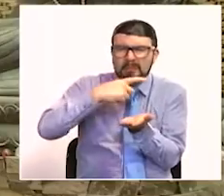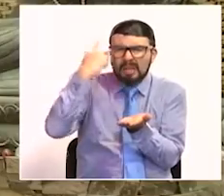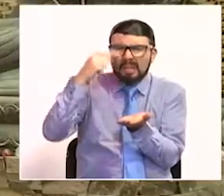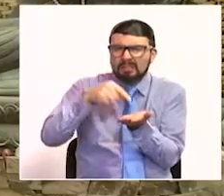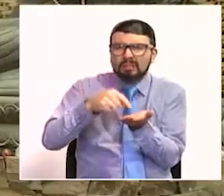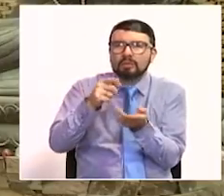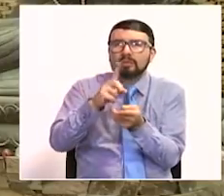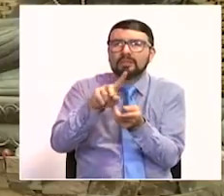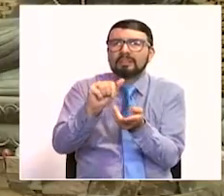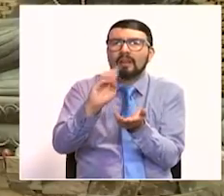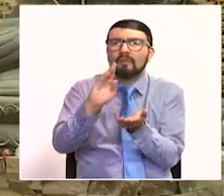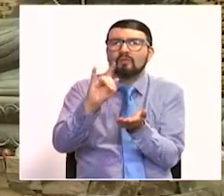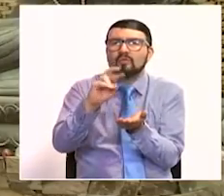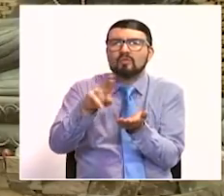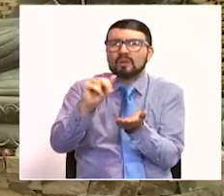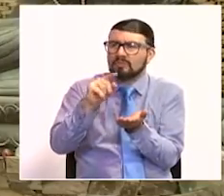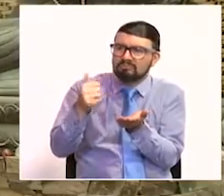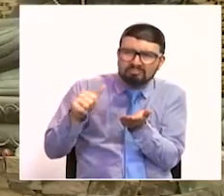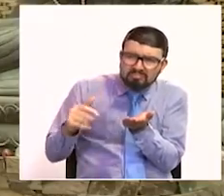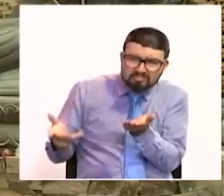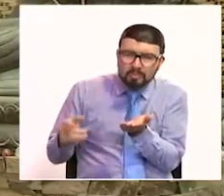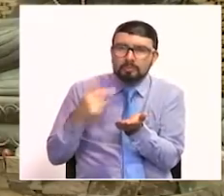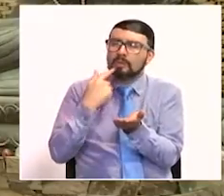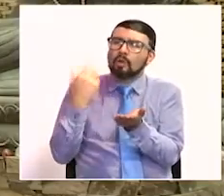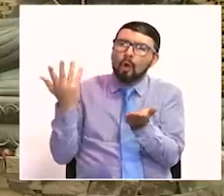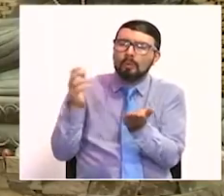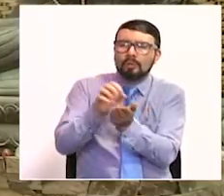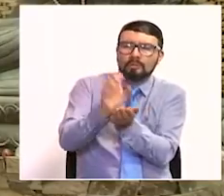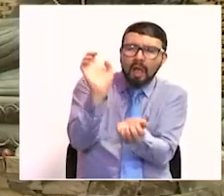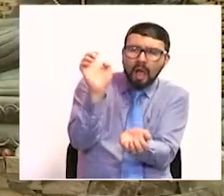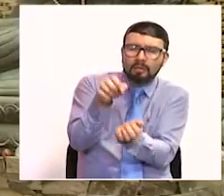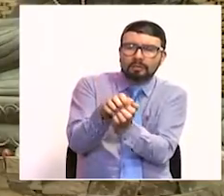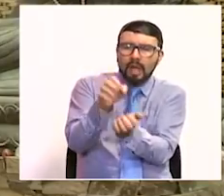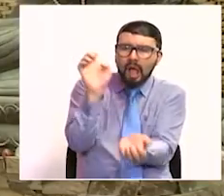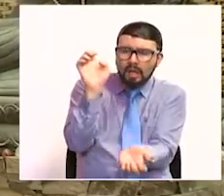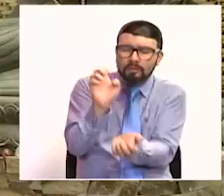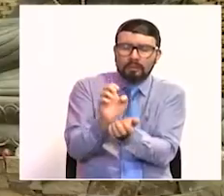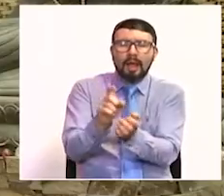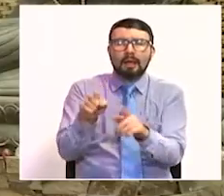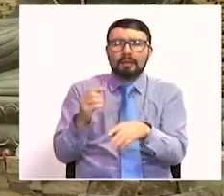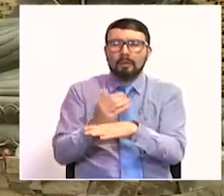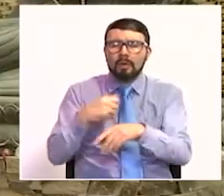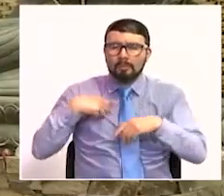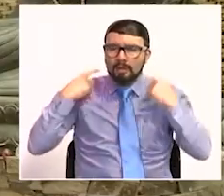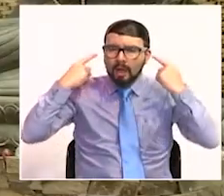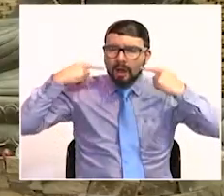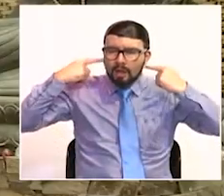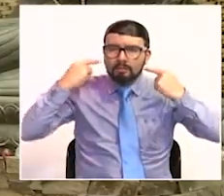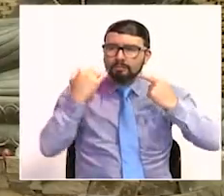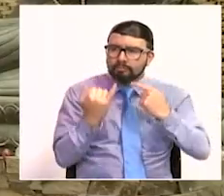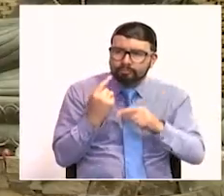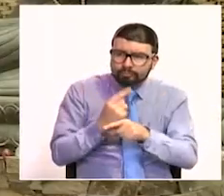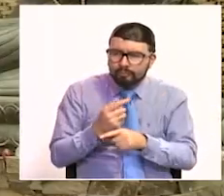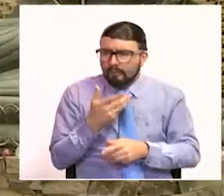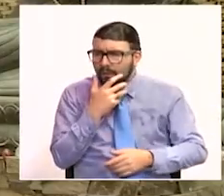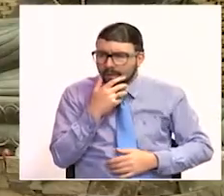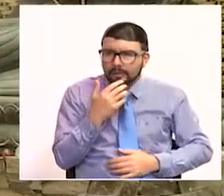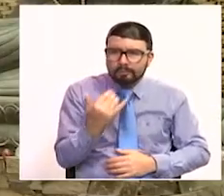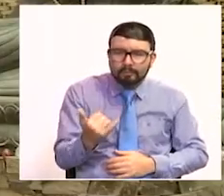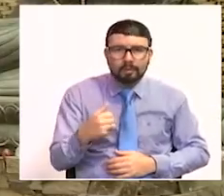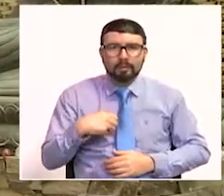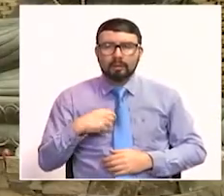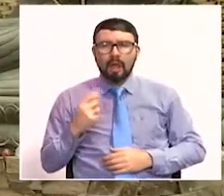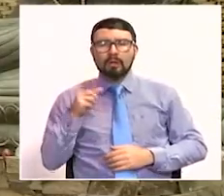saburra, la apertura y el cierre, los problemas de la articulación temporomandibular, el reflejo que tiene en